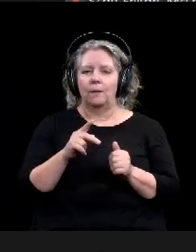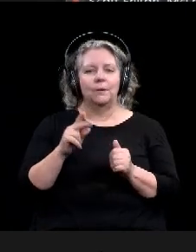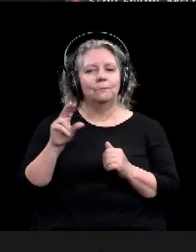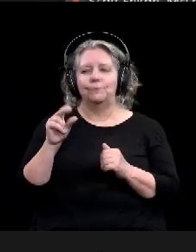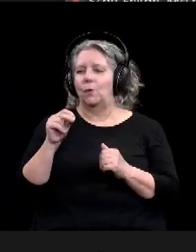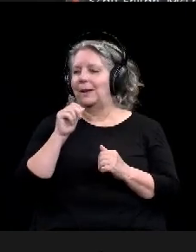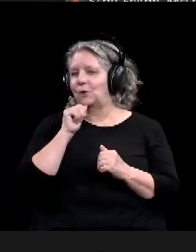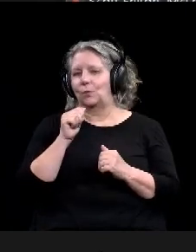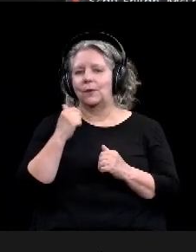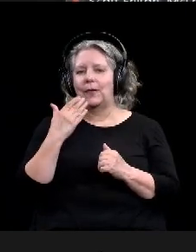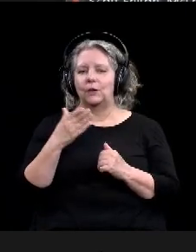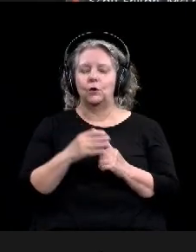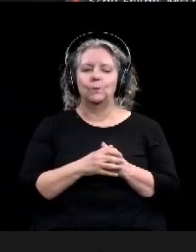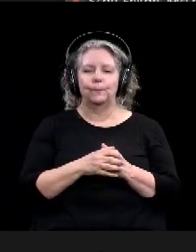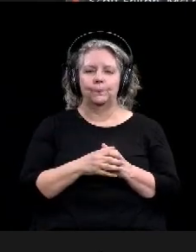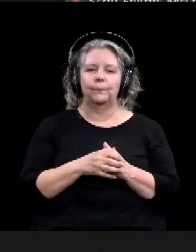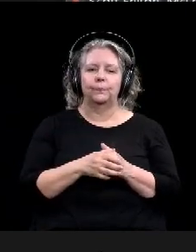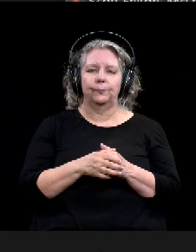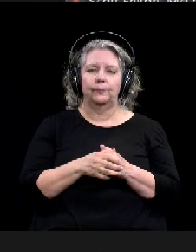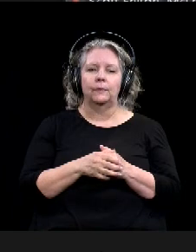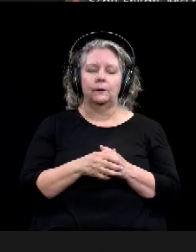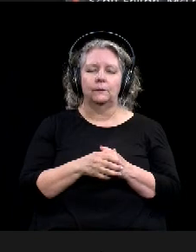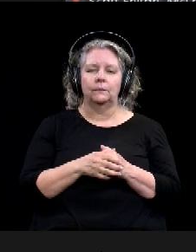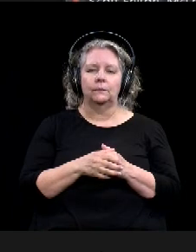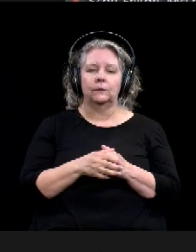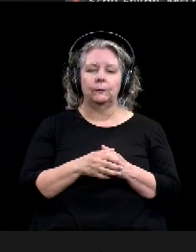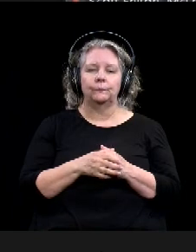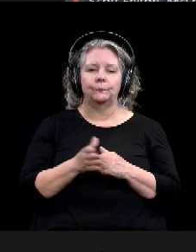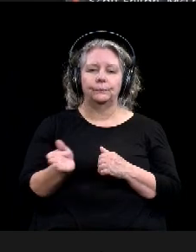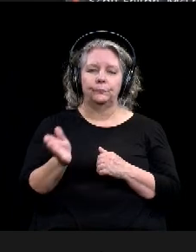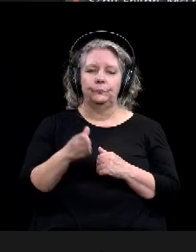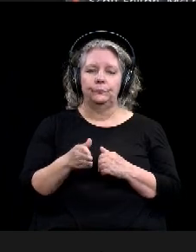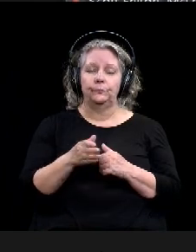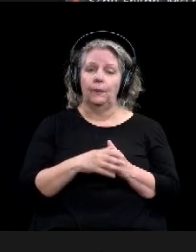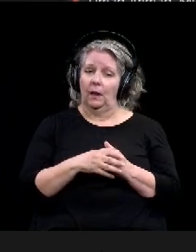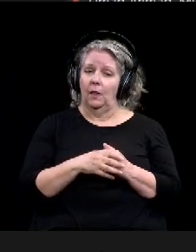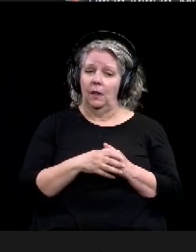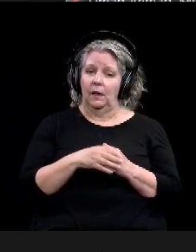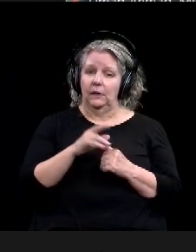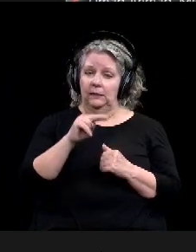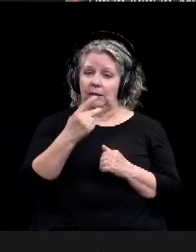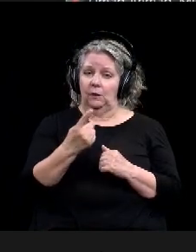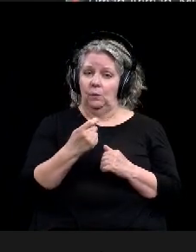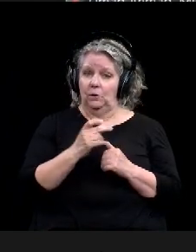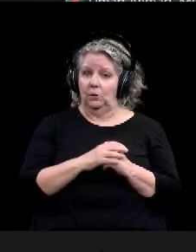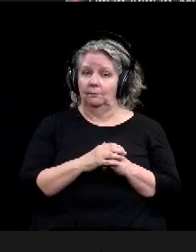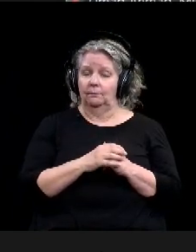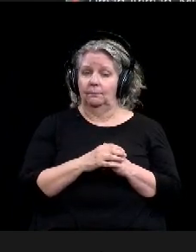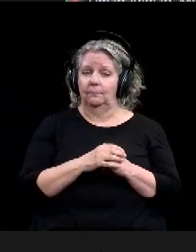rihanna a ti para la segunda pregunta quería preguntar